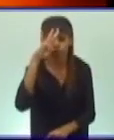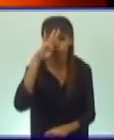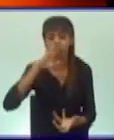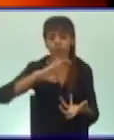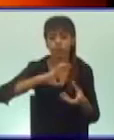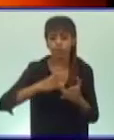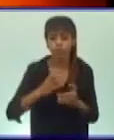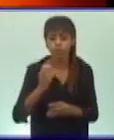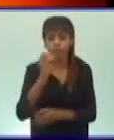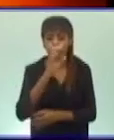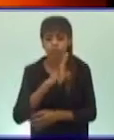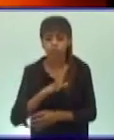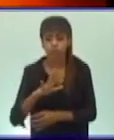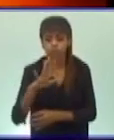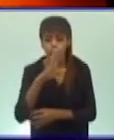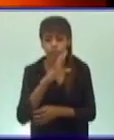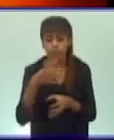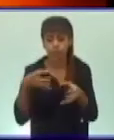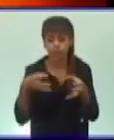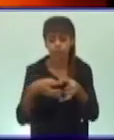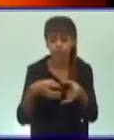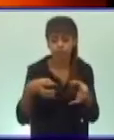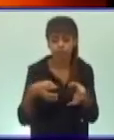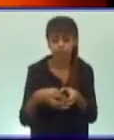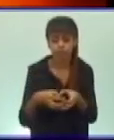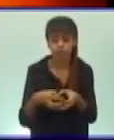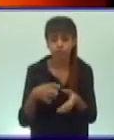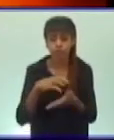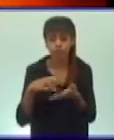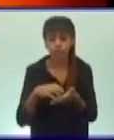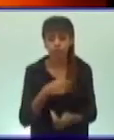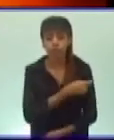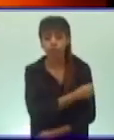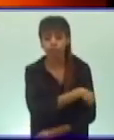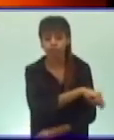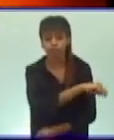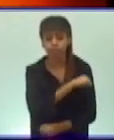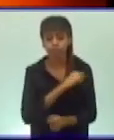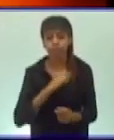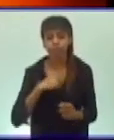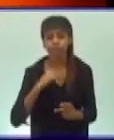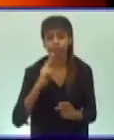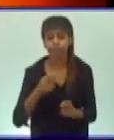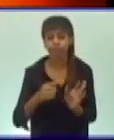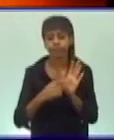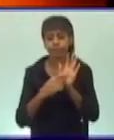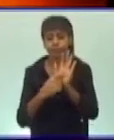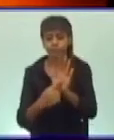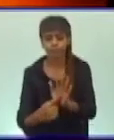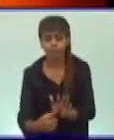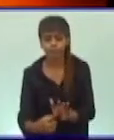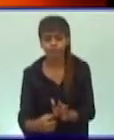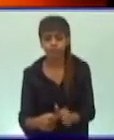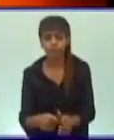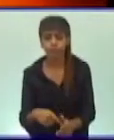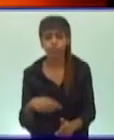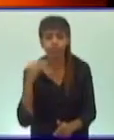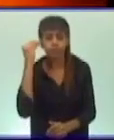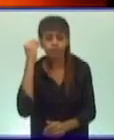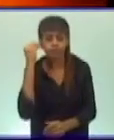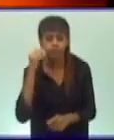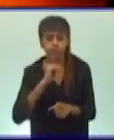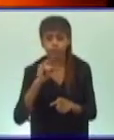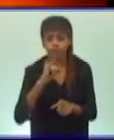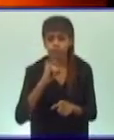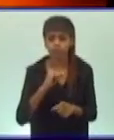de organizaciones donde el pueblo demuestra apoyar de manera indiscutible el triunfo revolucionario